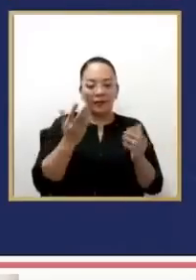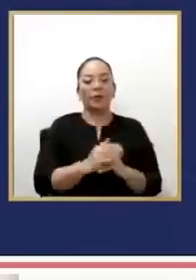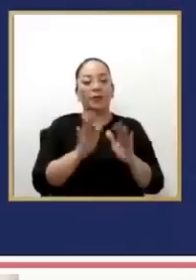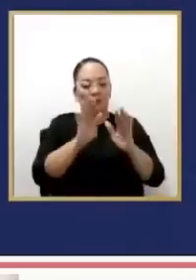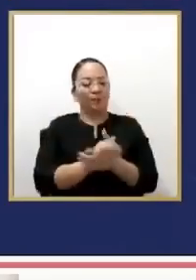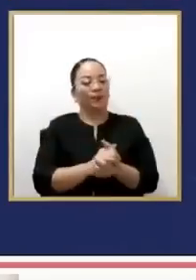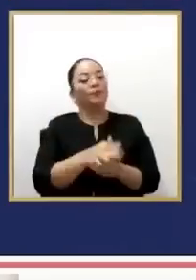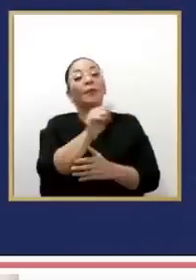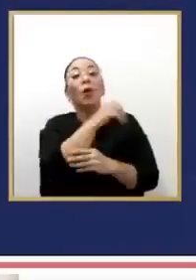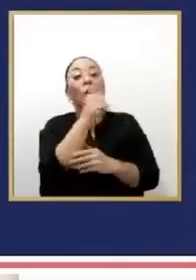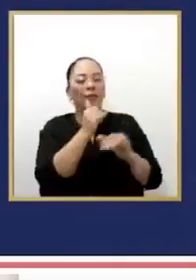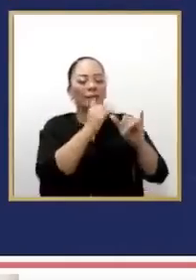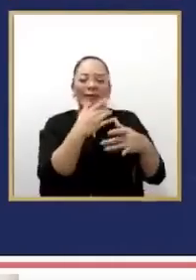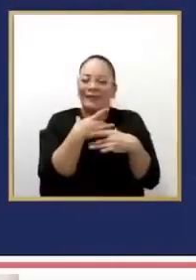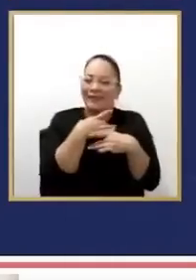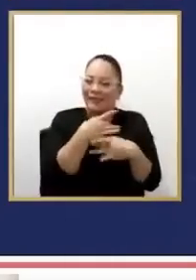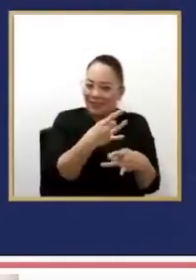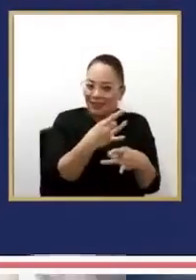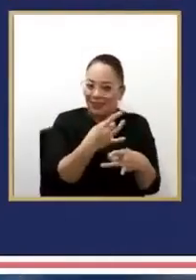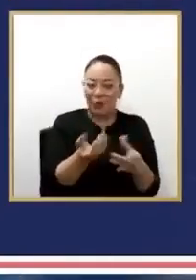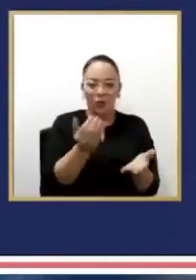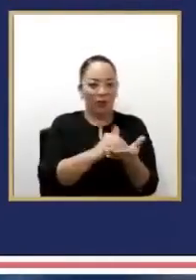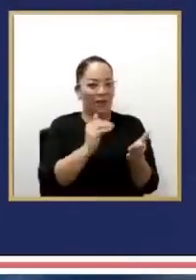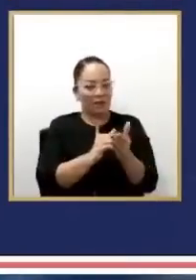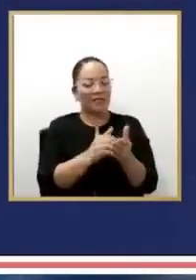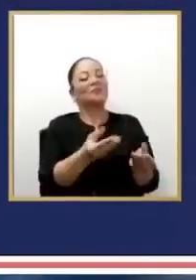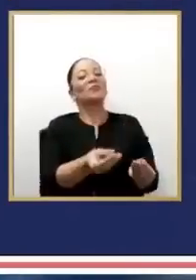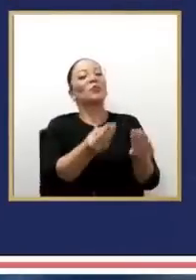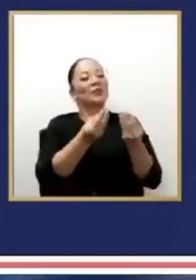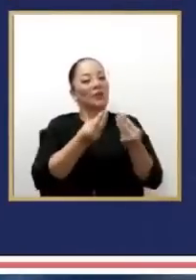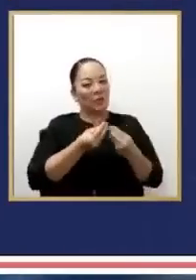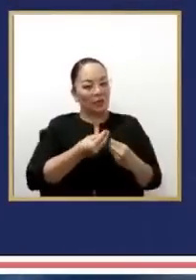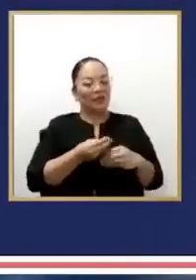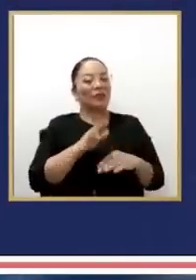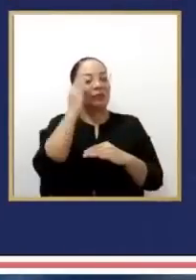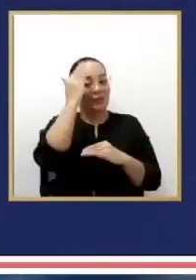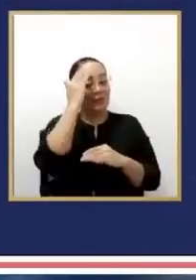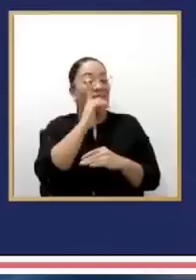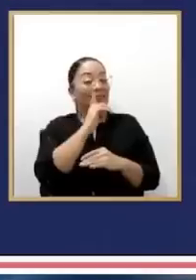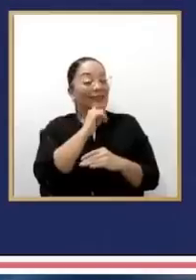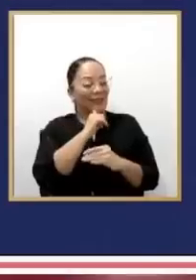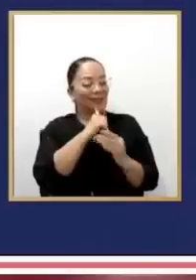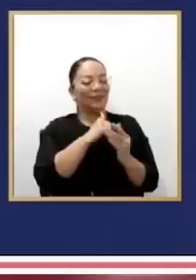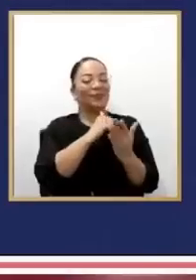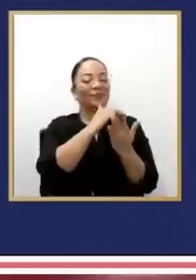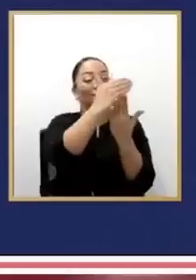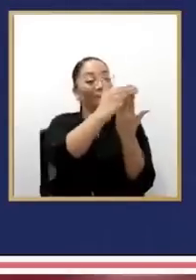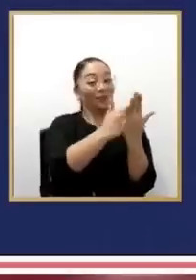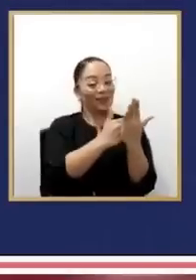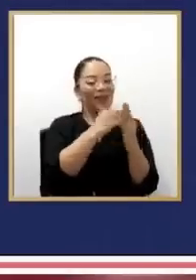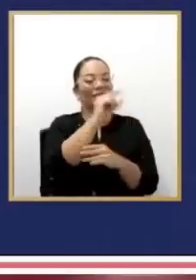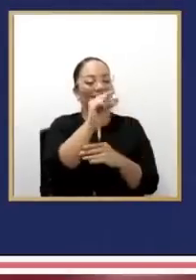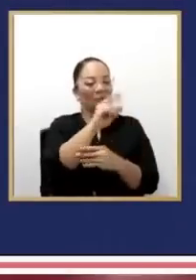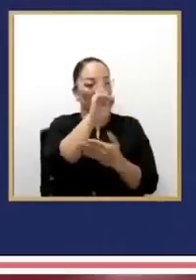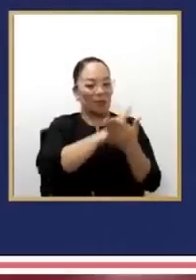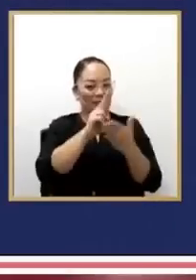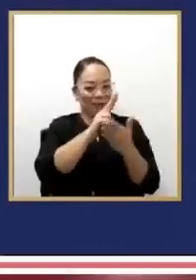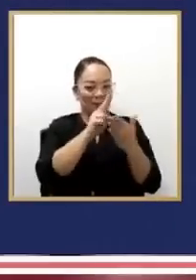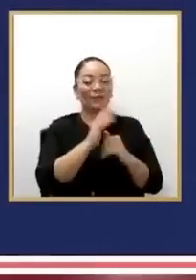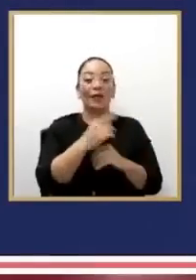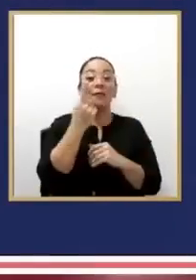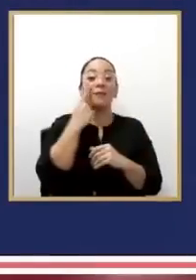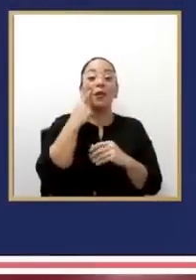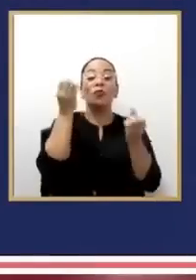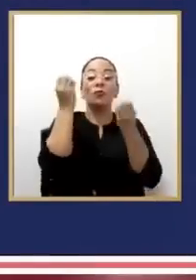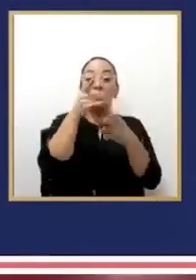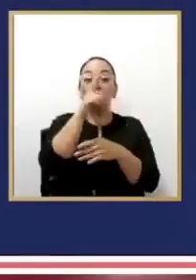siguiente es interesantísimo. Nuevamente nos aporta su conocimiento el semanario Universidad, en un reportaje sobre un viaje